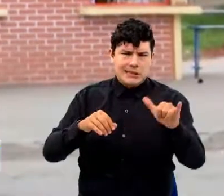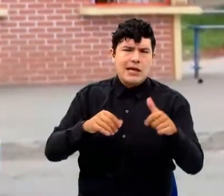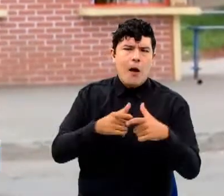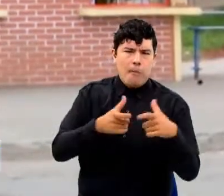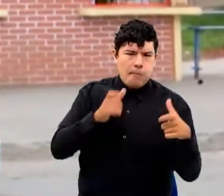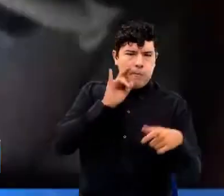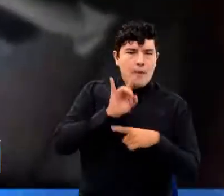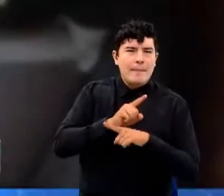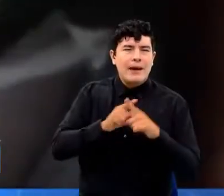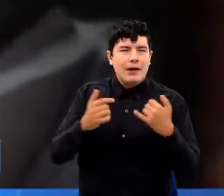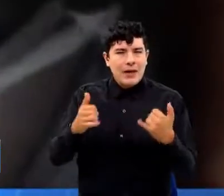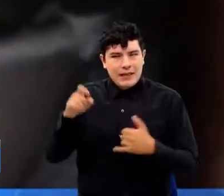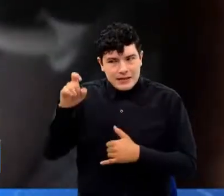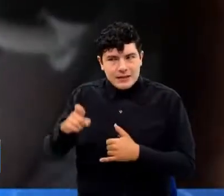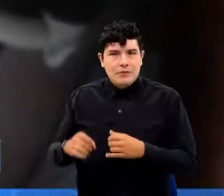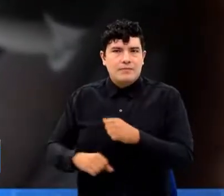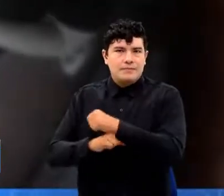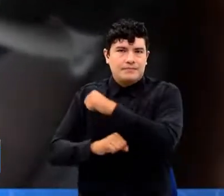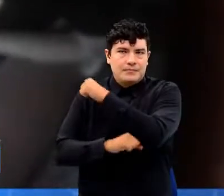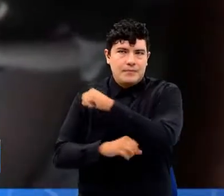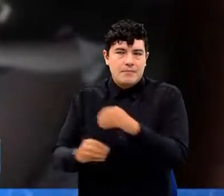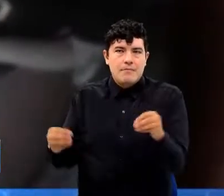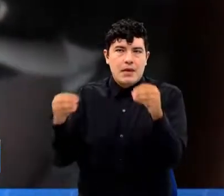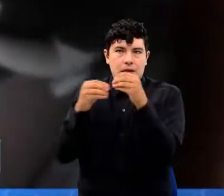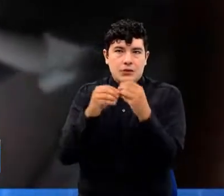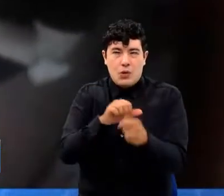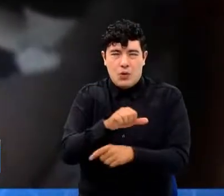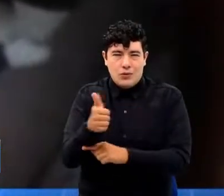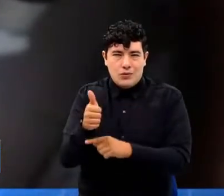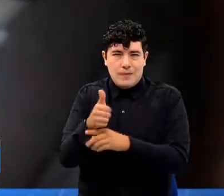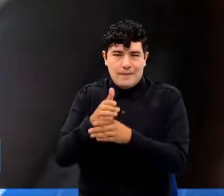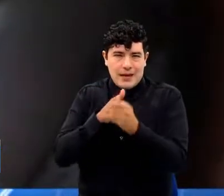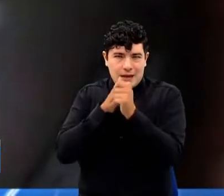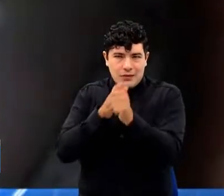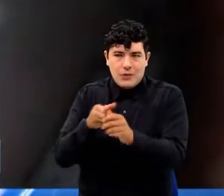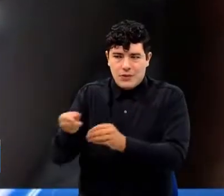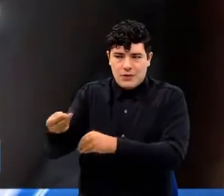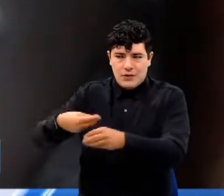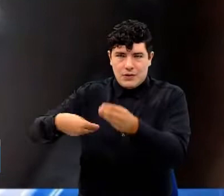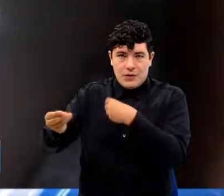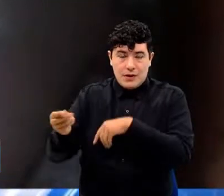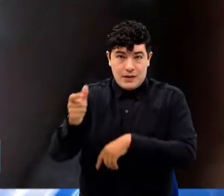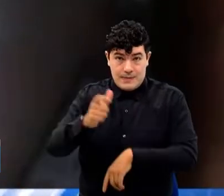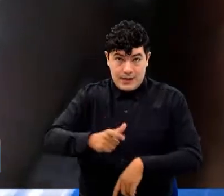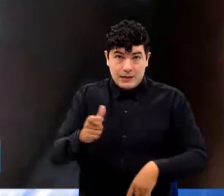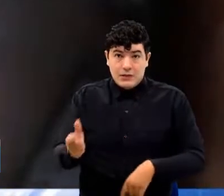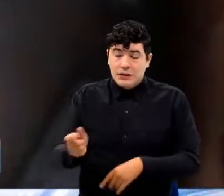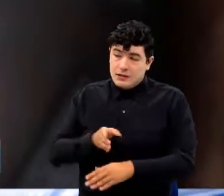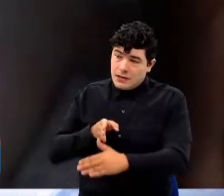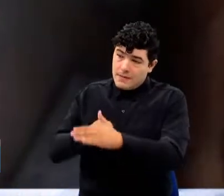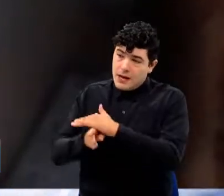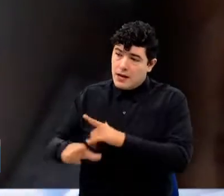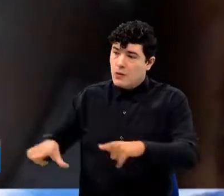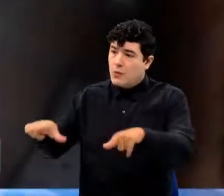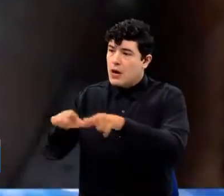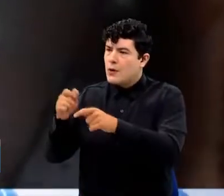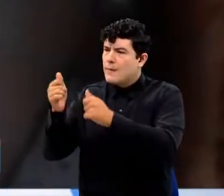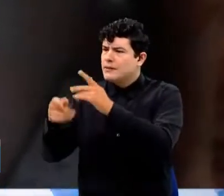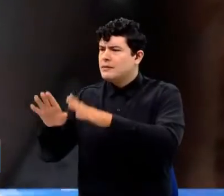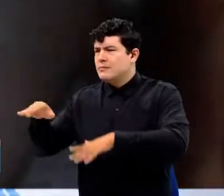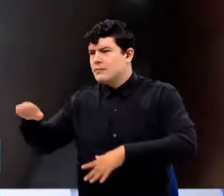reforzar realmente. Otra de la modalidad que se presenta es el denominado cambiazo, donde los presuntos estafadores llegan a los locales